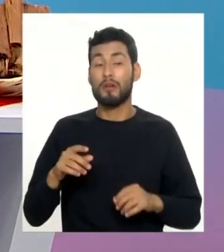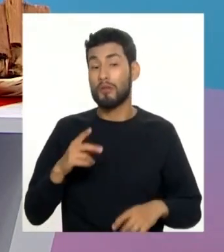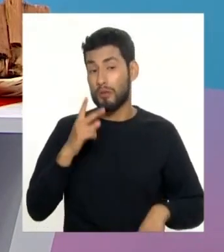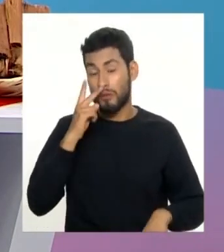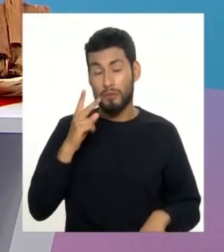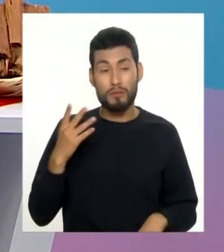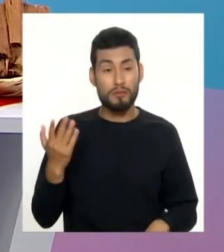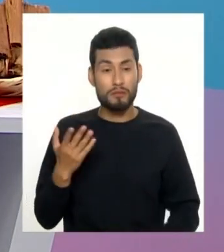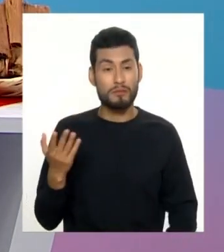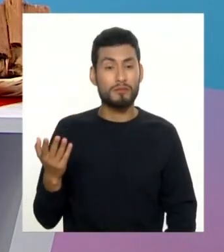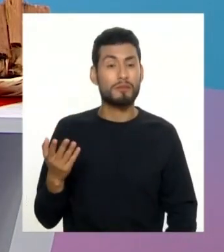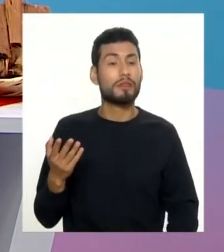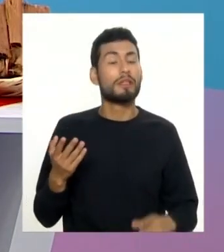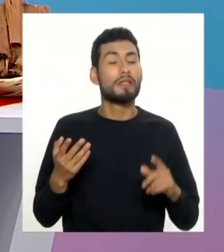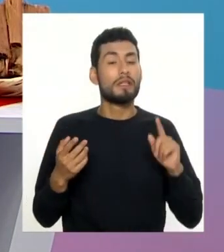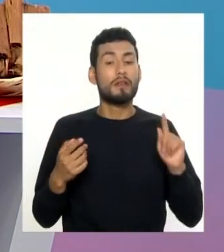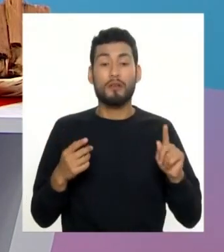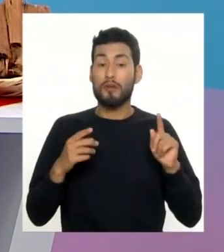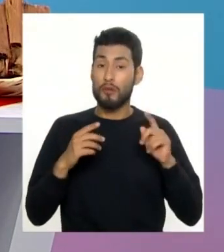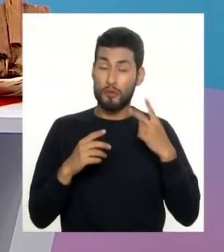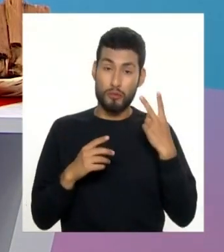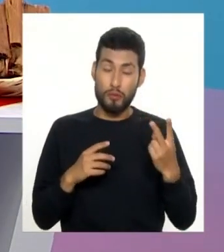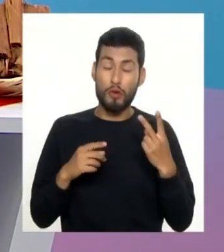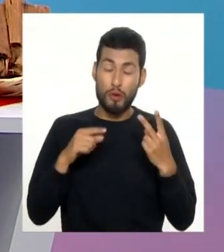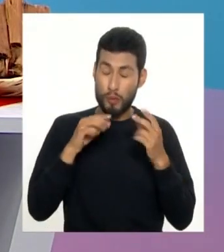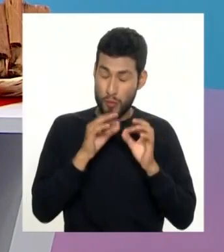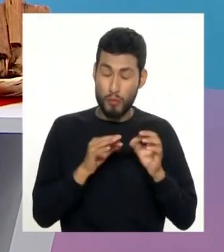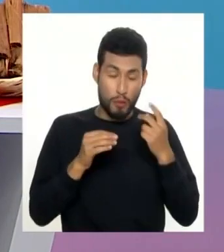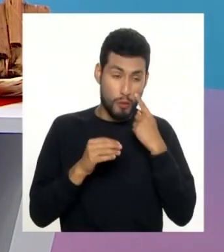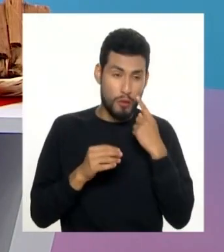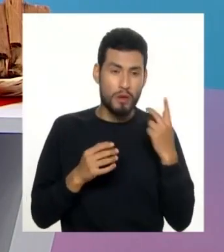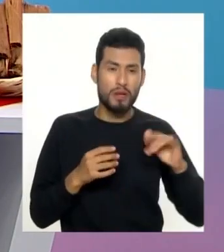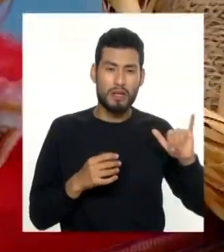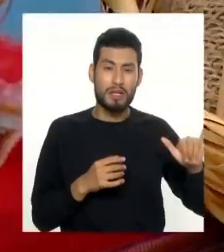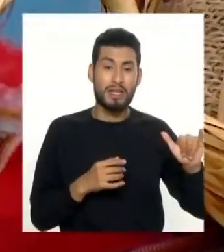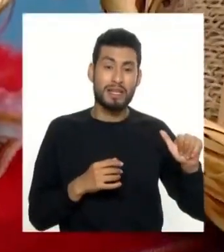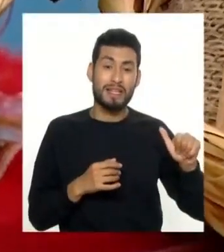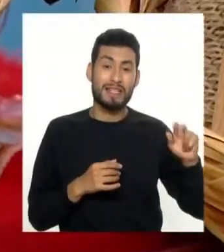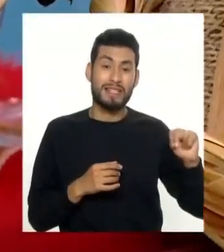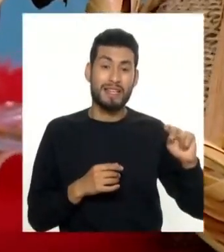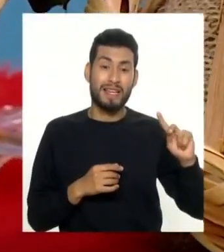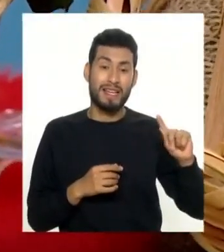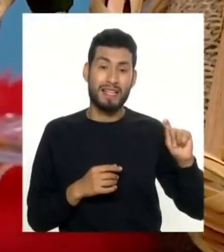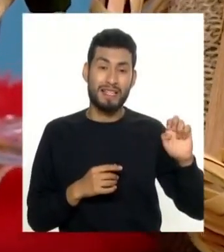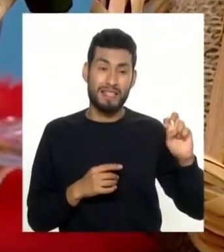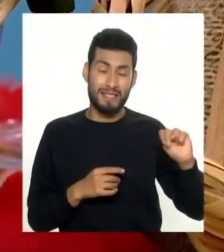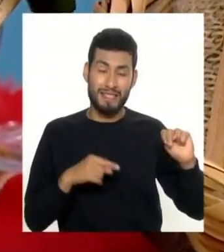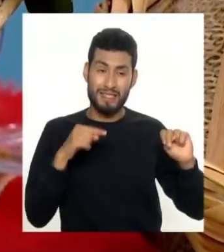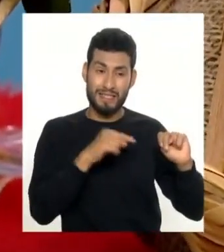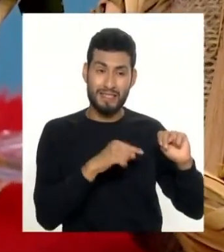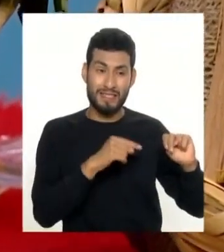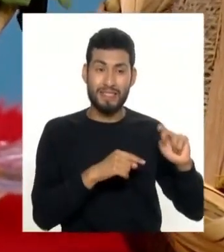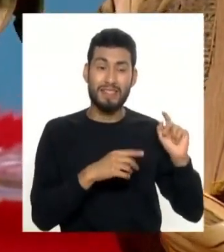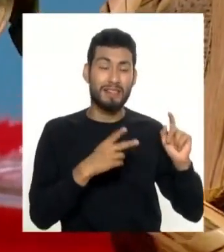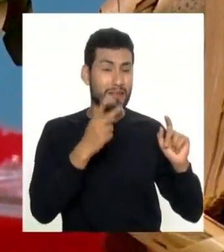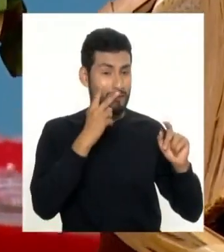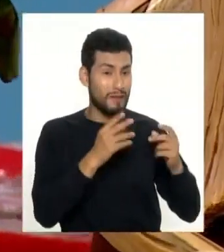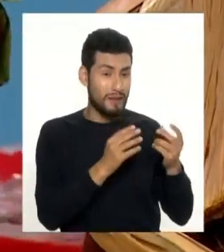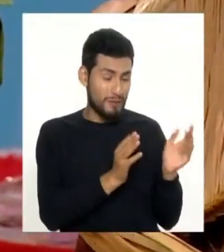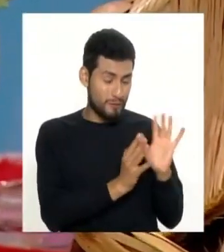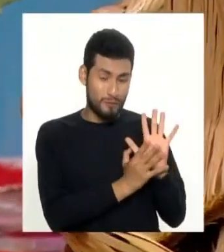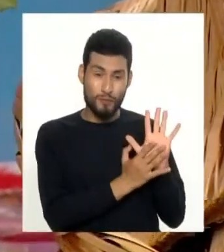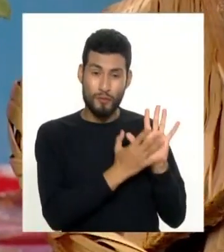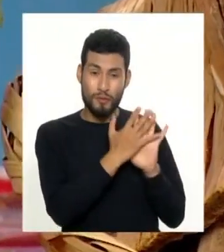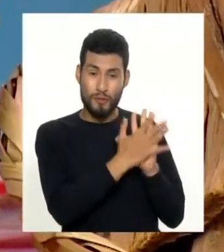le aplica a dos plantas también muy conocidas y muy famosas como el llantén. Podríamos decir que el llantén tal vez es una de las